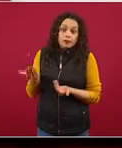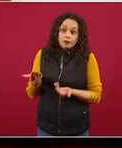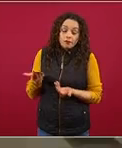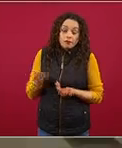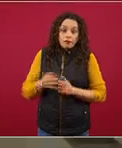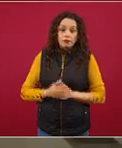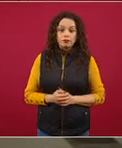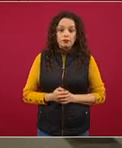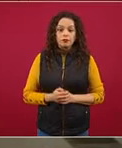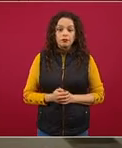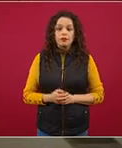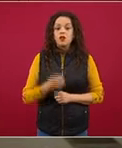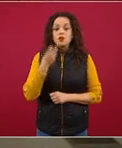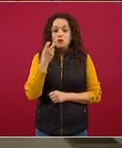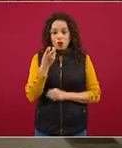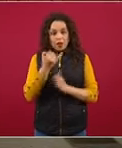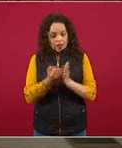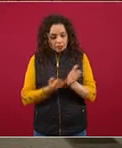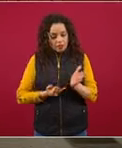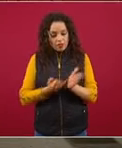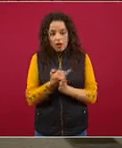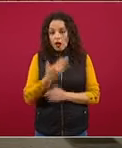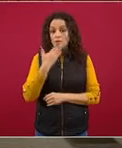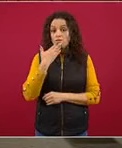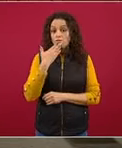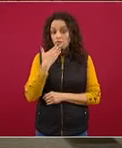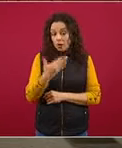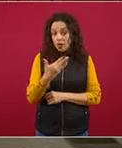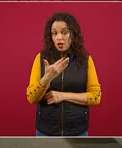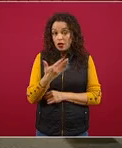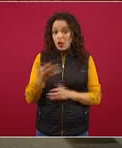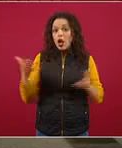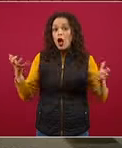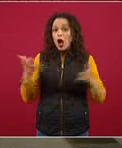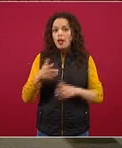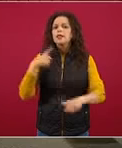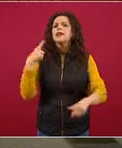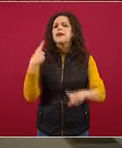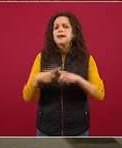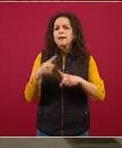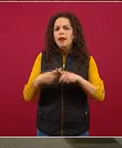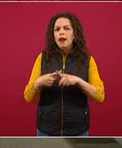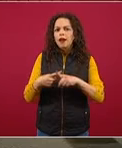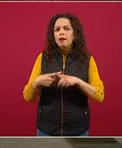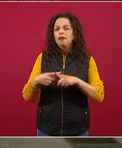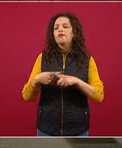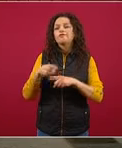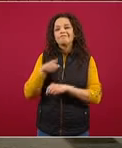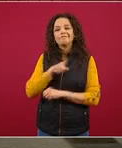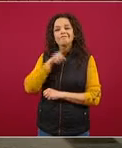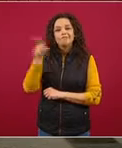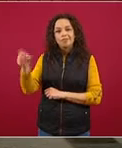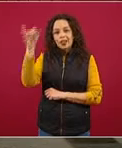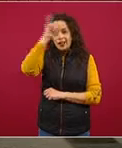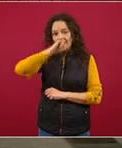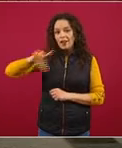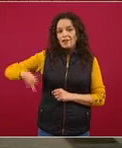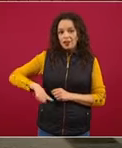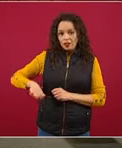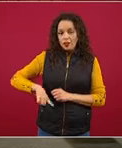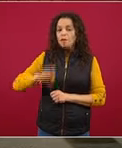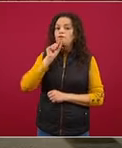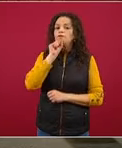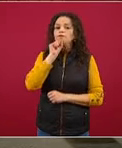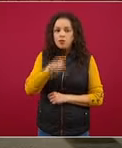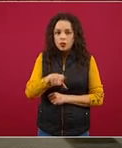la decisión, acertada decisión que toma la jefa de gobierno, al igual que han tomado otras